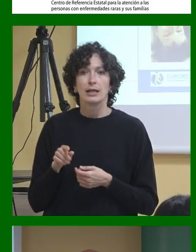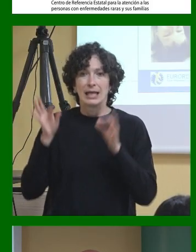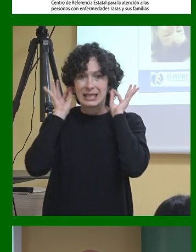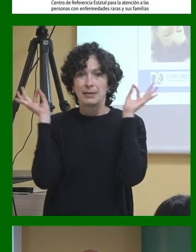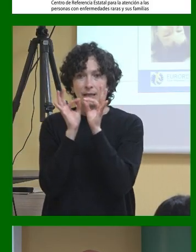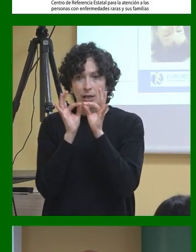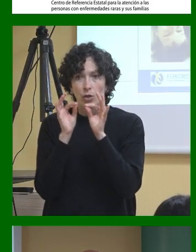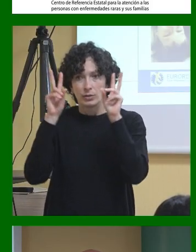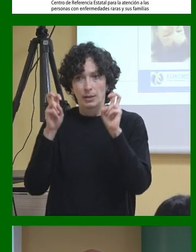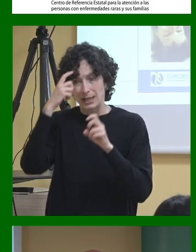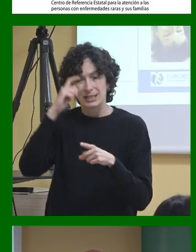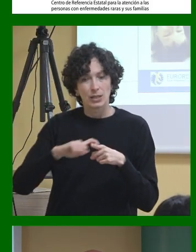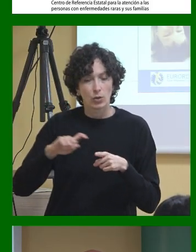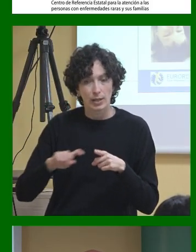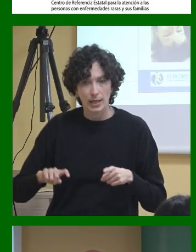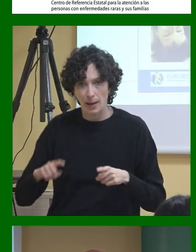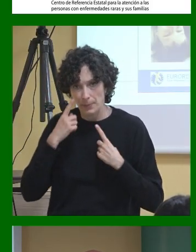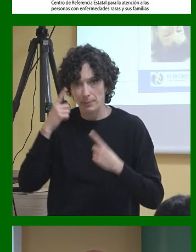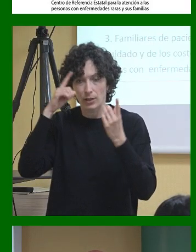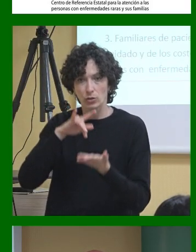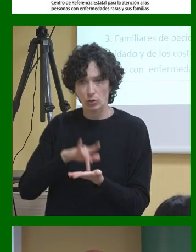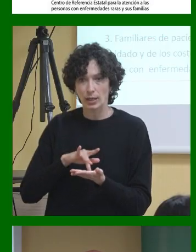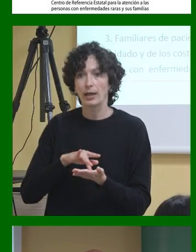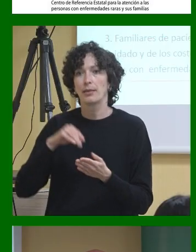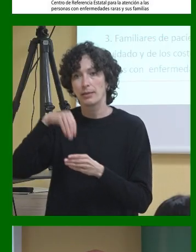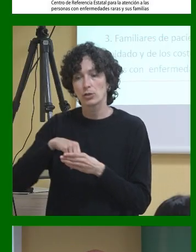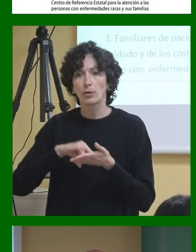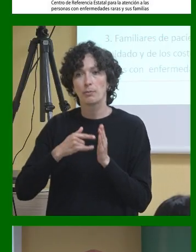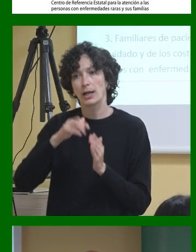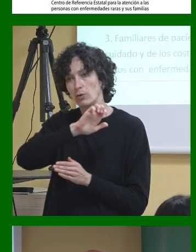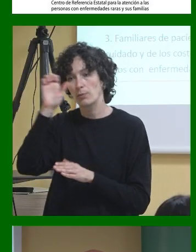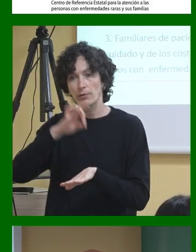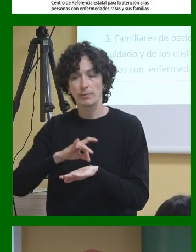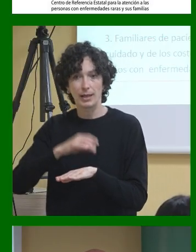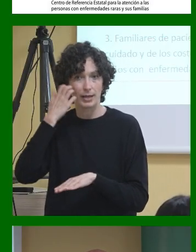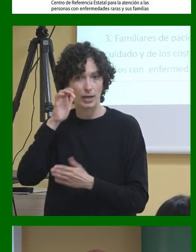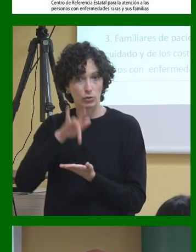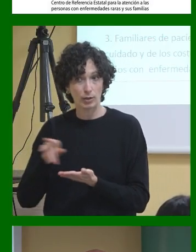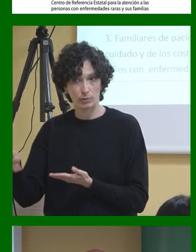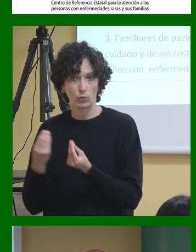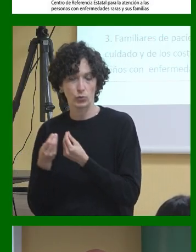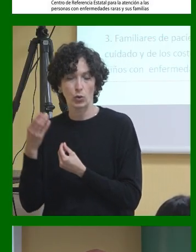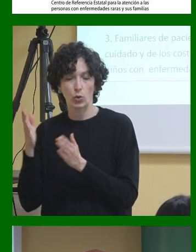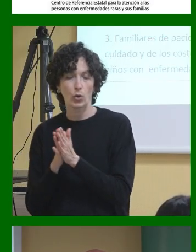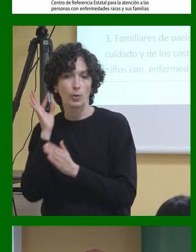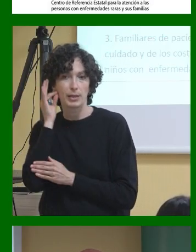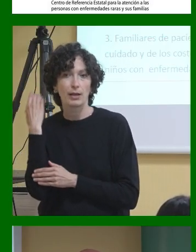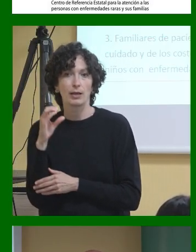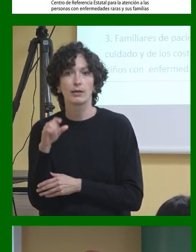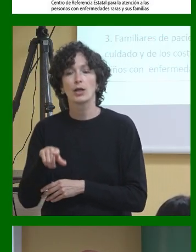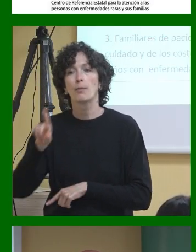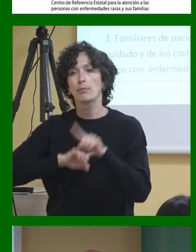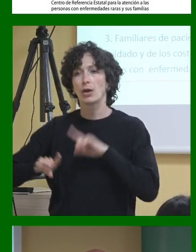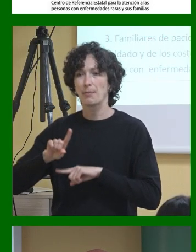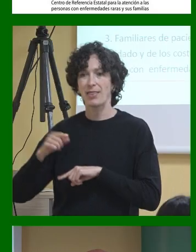se hizo de psicología, es el Plan Europeo de Enfermedades Raras, se nos invitó, estaba Cristina. Esta es la población con la que trabajamos, distrofia de cinturas, son